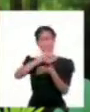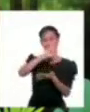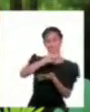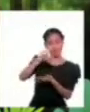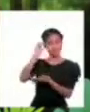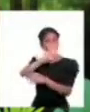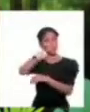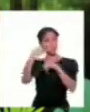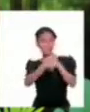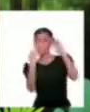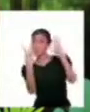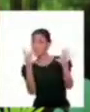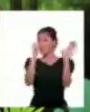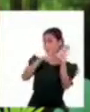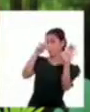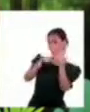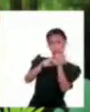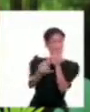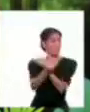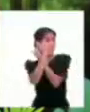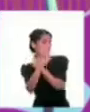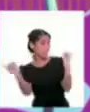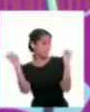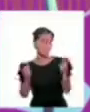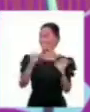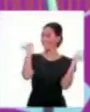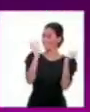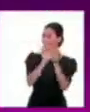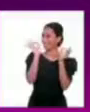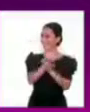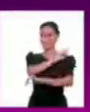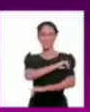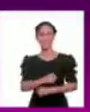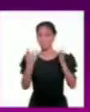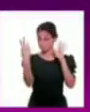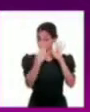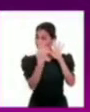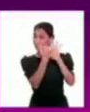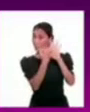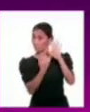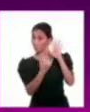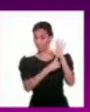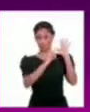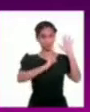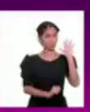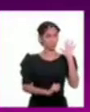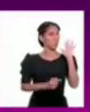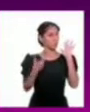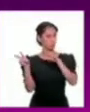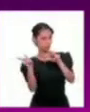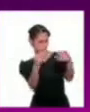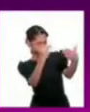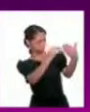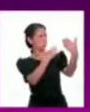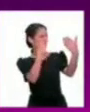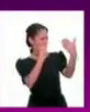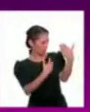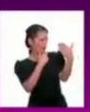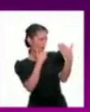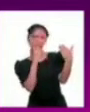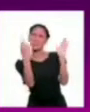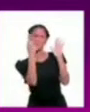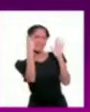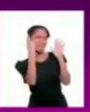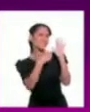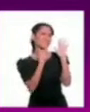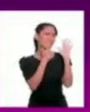XIX, incluyendo la época de la independencia. ¡Exacto! Mira esta acuarela de Pancho Fierro, que llamó mucho mi atención. ¿Qué te